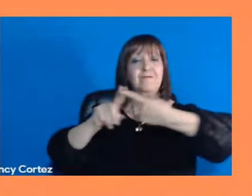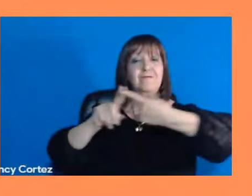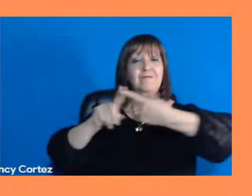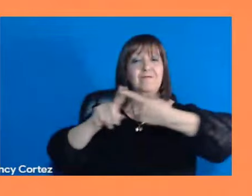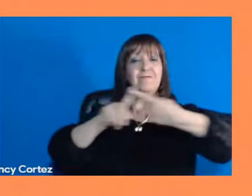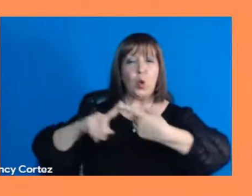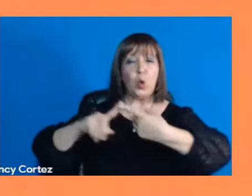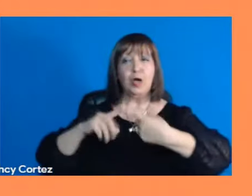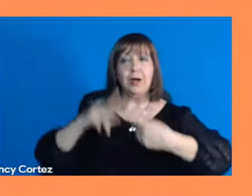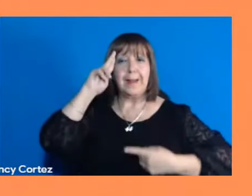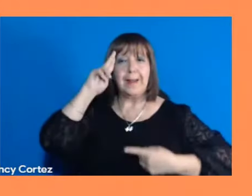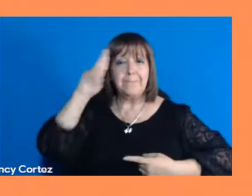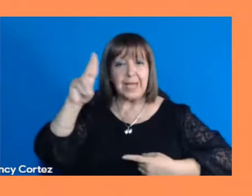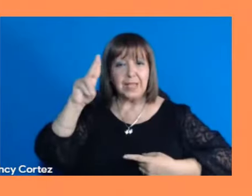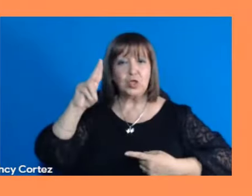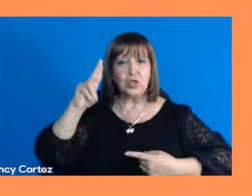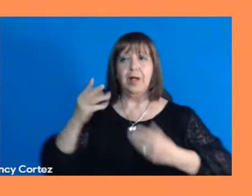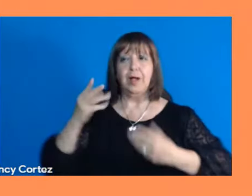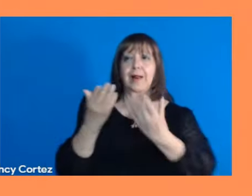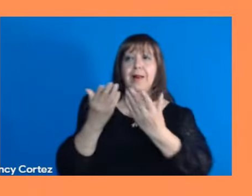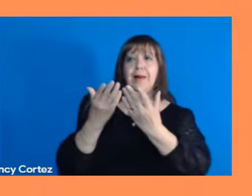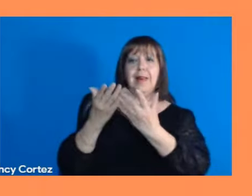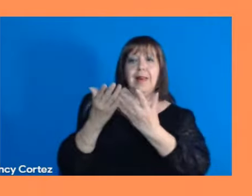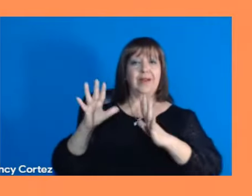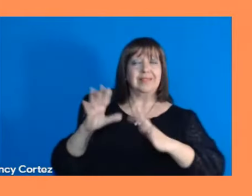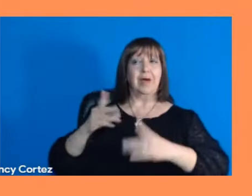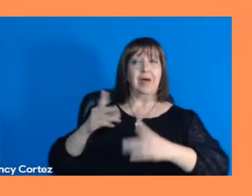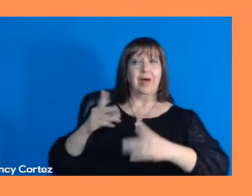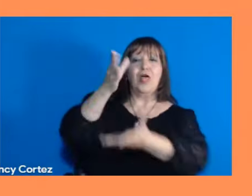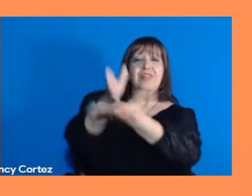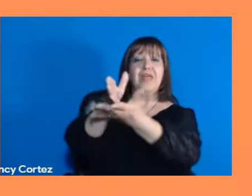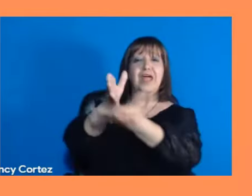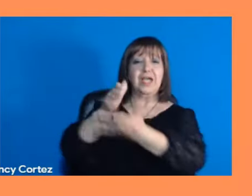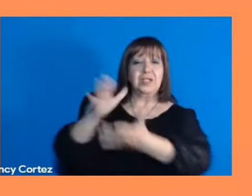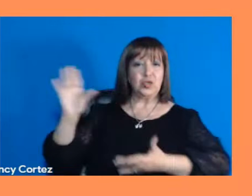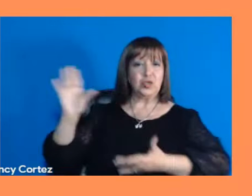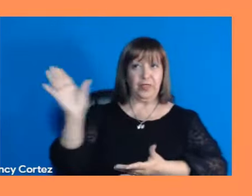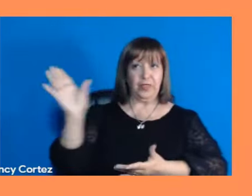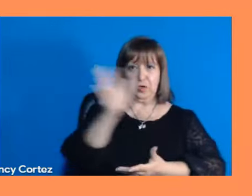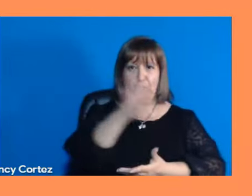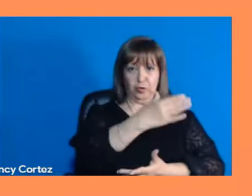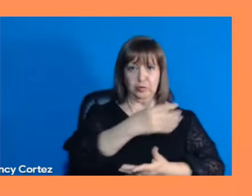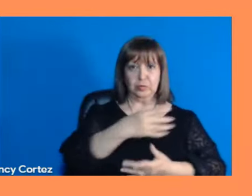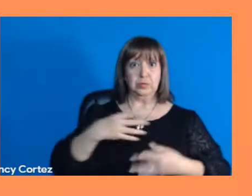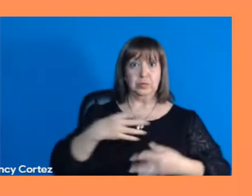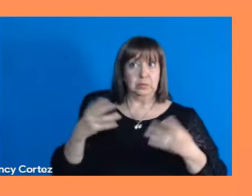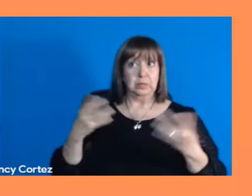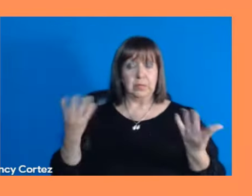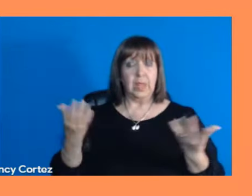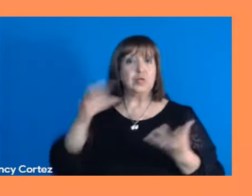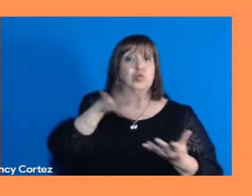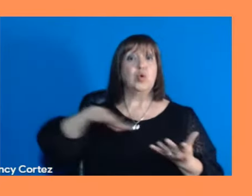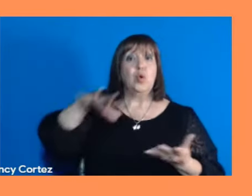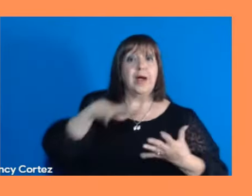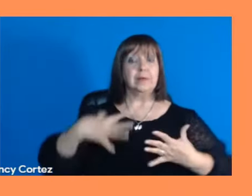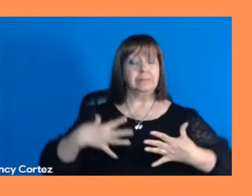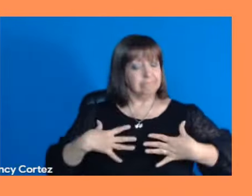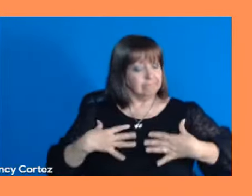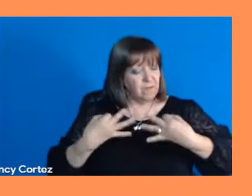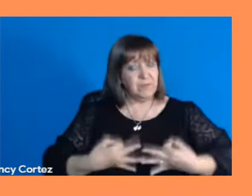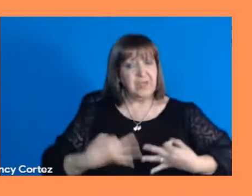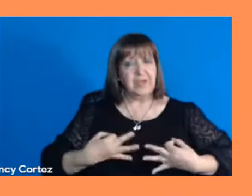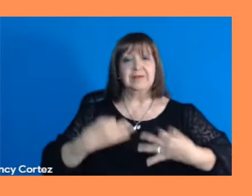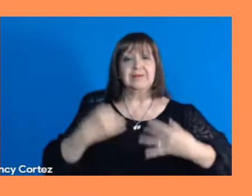los derechos de todas, todos, todes. Es un lugar saludable que abarca a todas las dimensiones de la vida